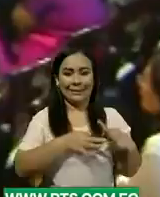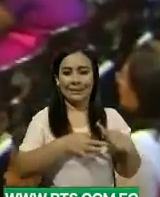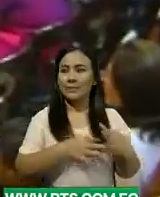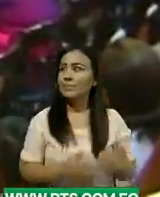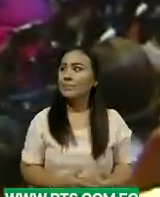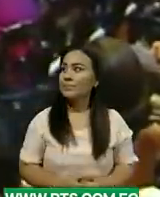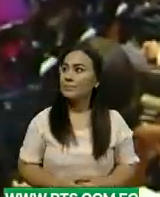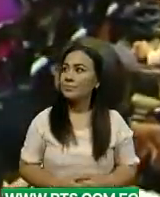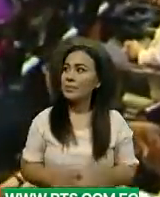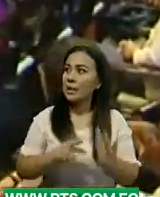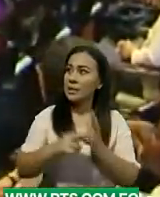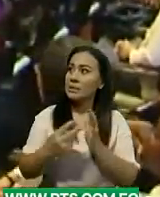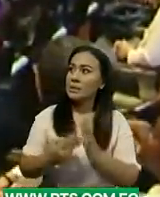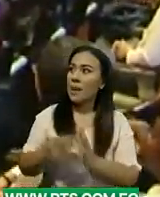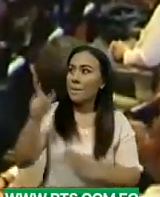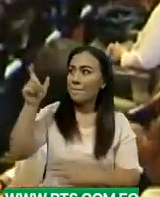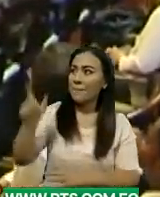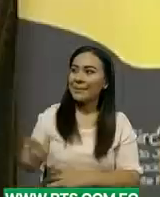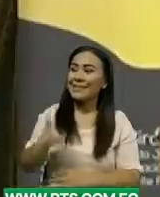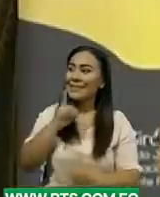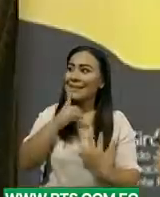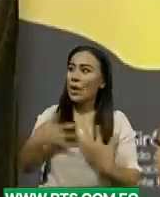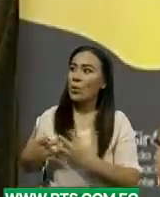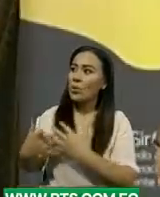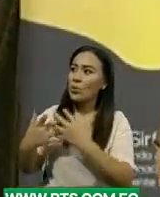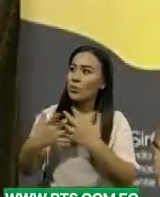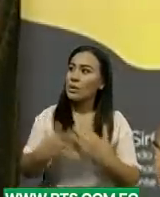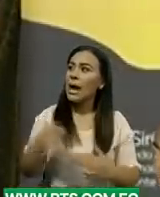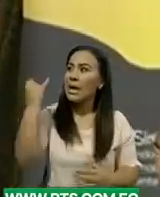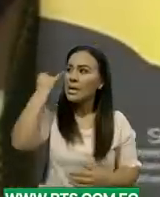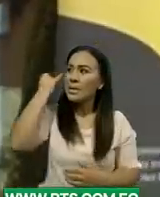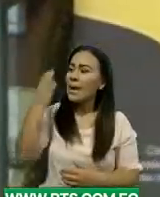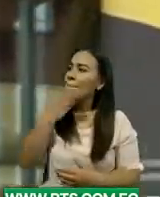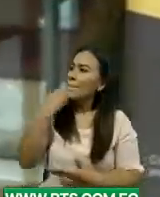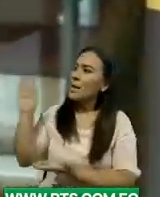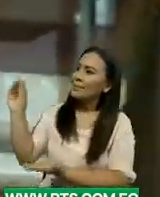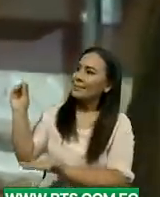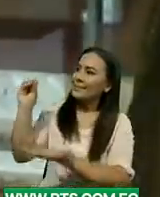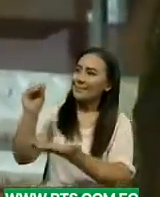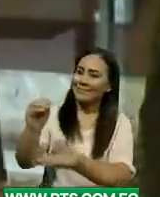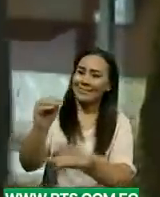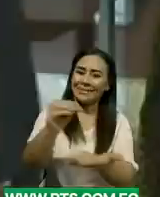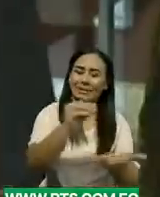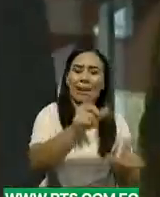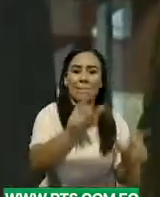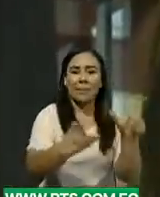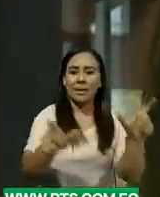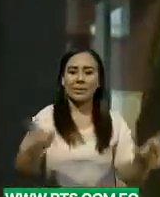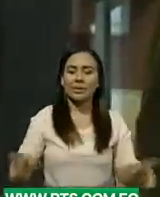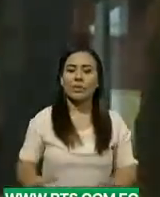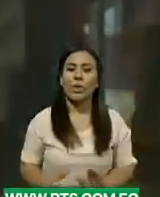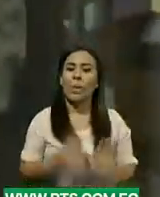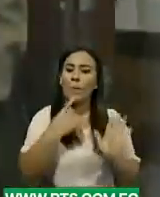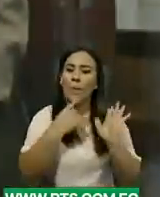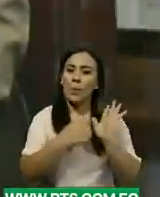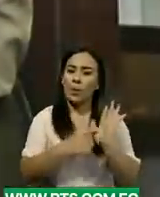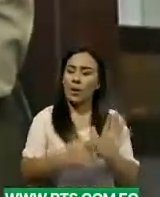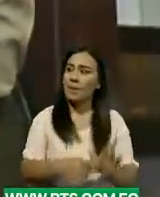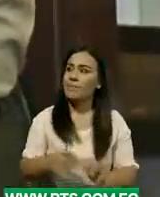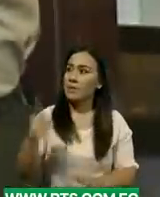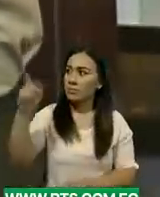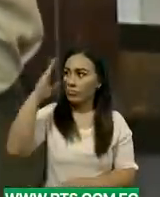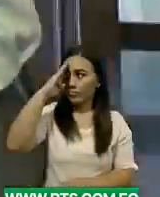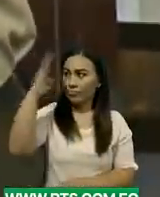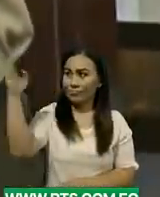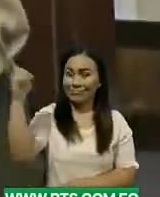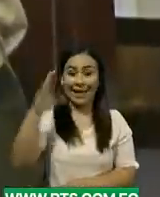ente estadounidense, los directivos quisieron replicar su gesto con grandes personalidades, como por ejemplo la general